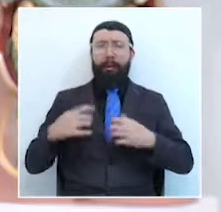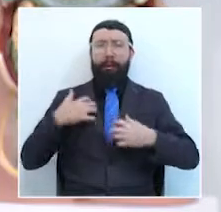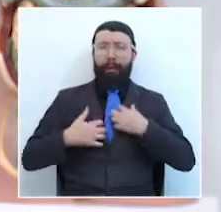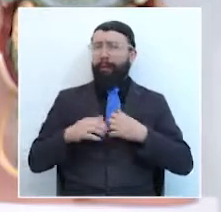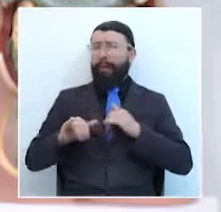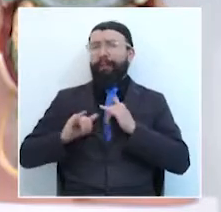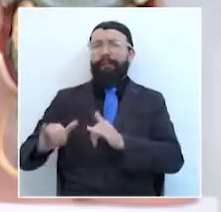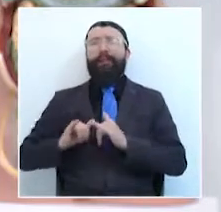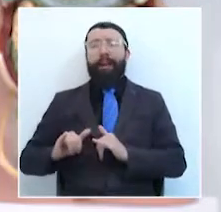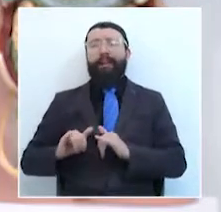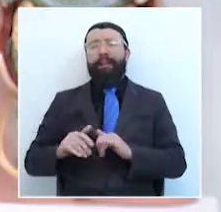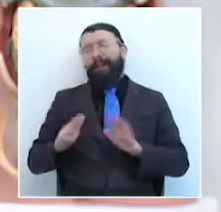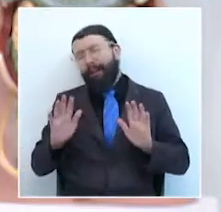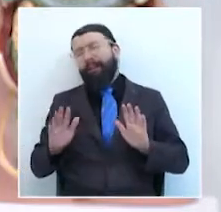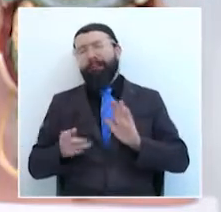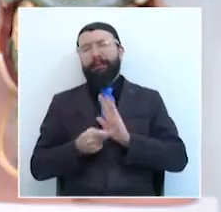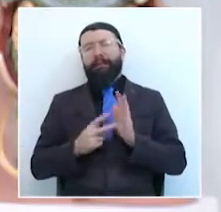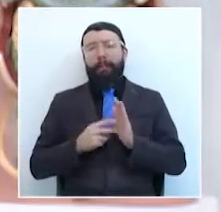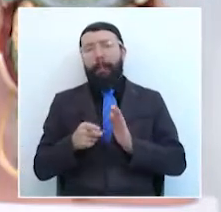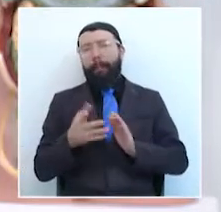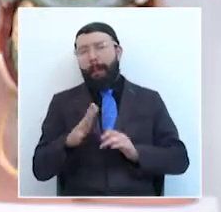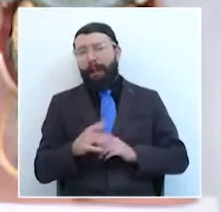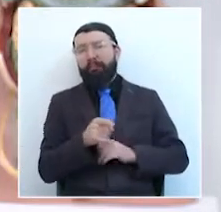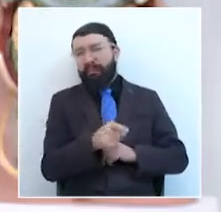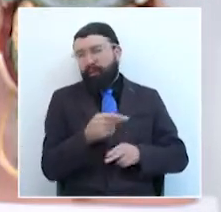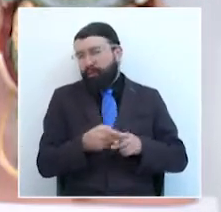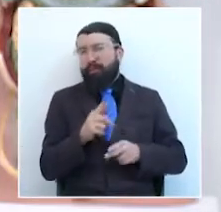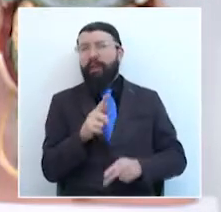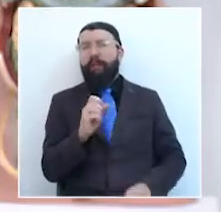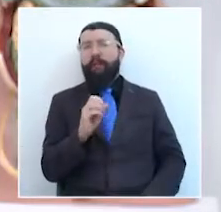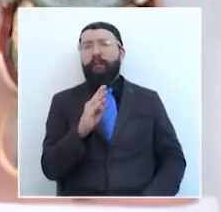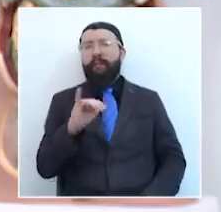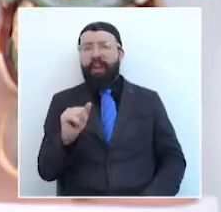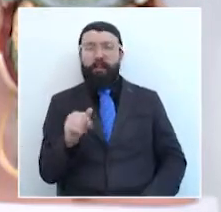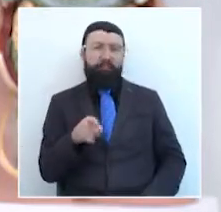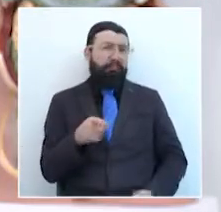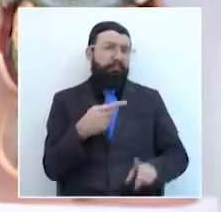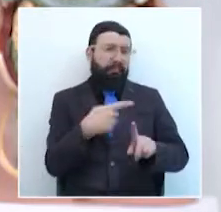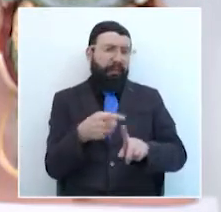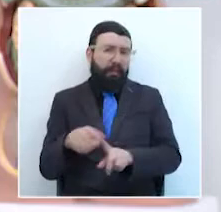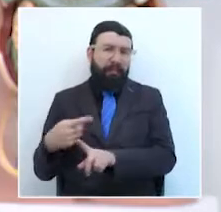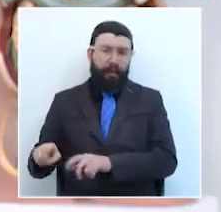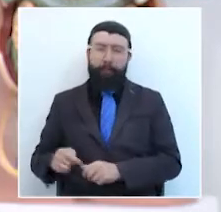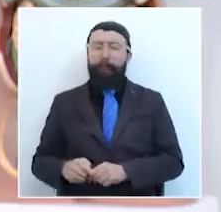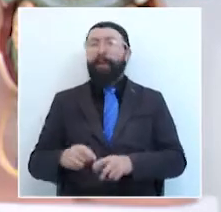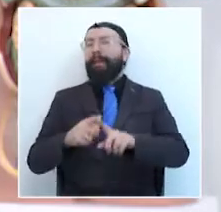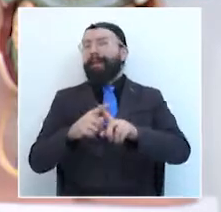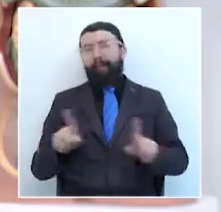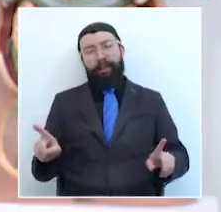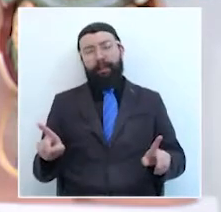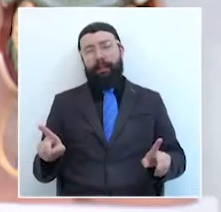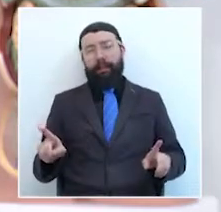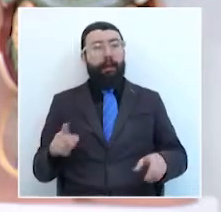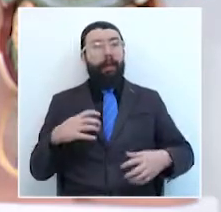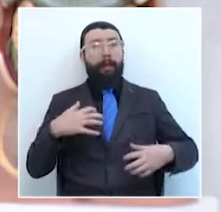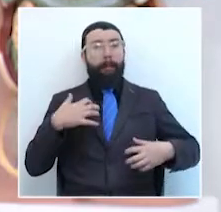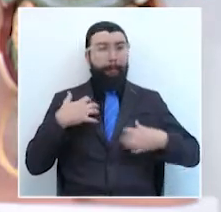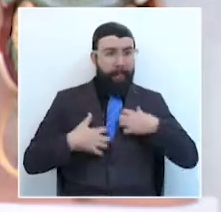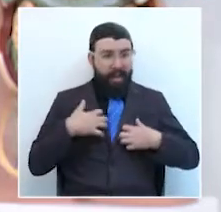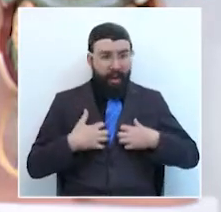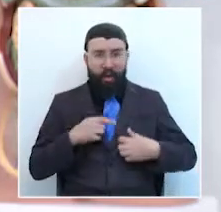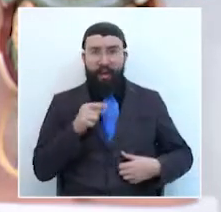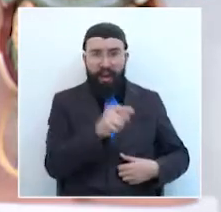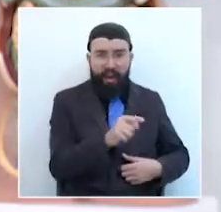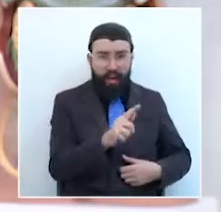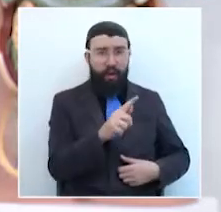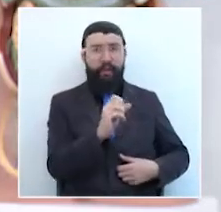entonces son como la por lo que se pueden someter las fobias hay algo que hay que diferenciar y es el miedo de la fobia